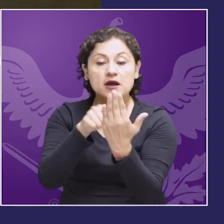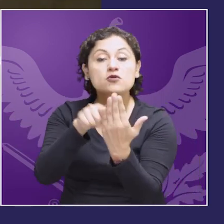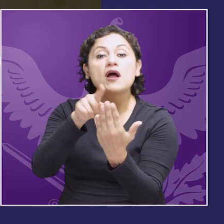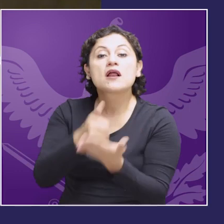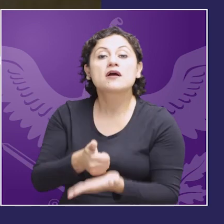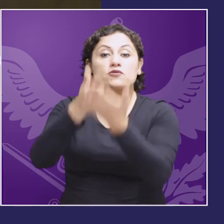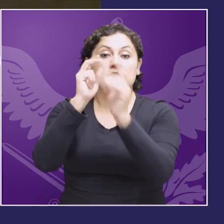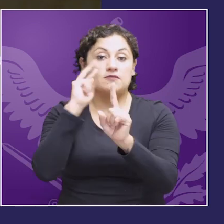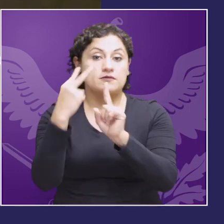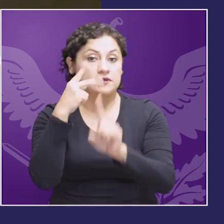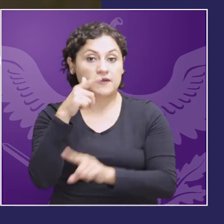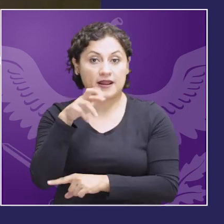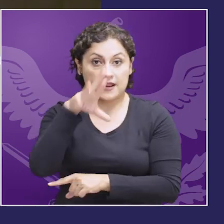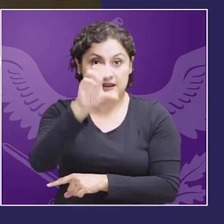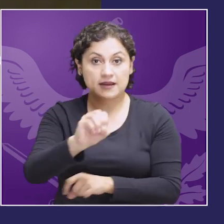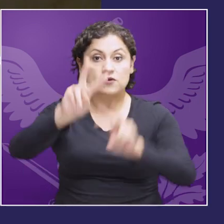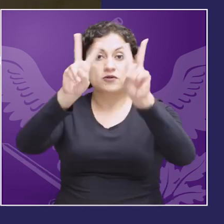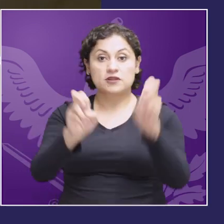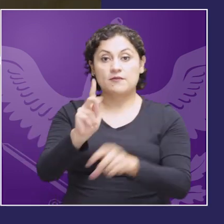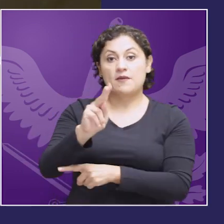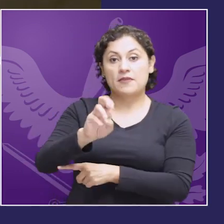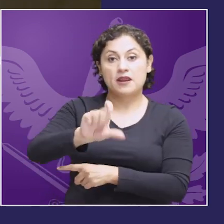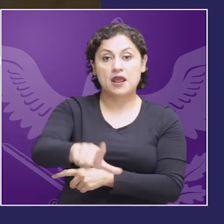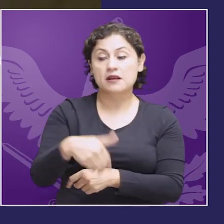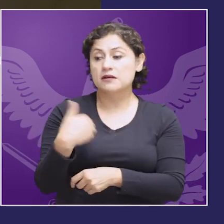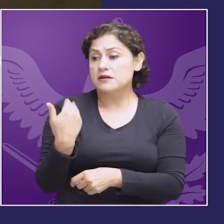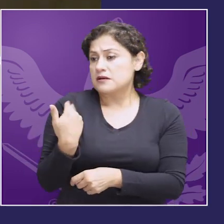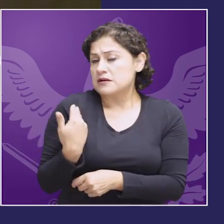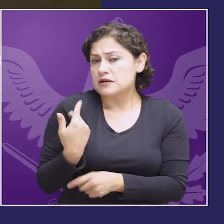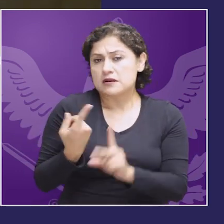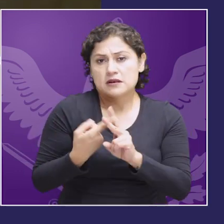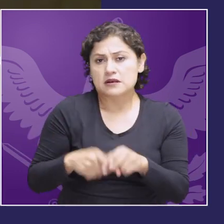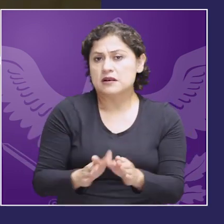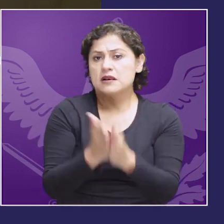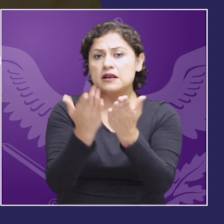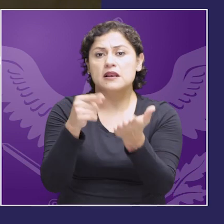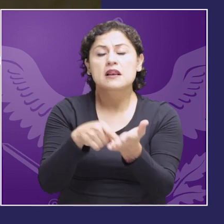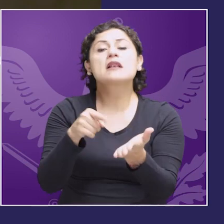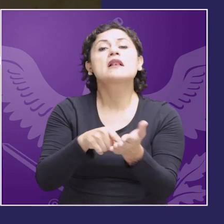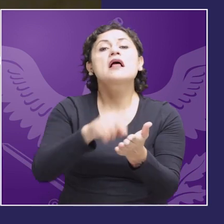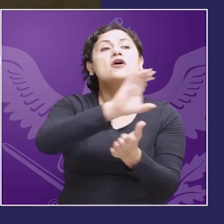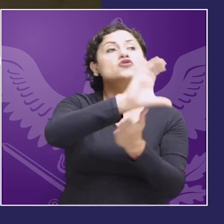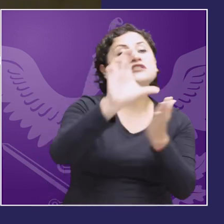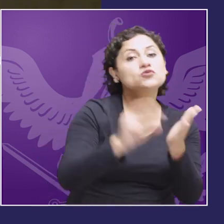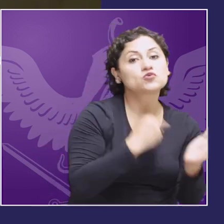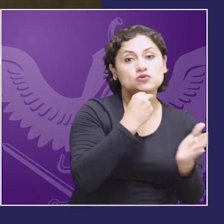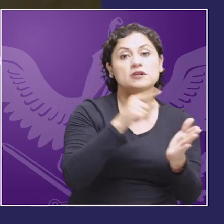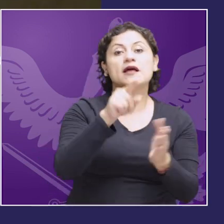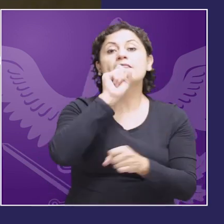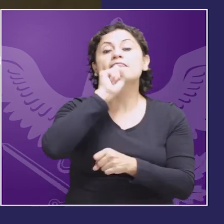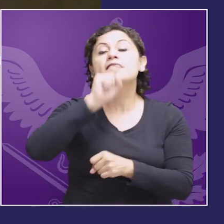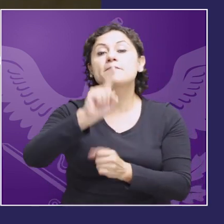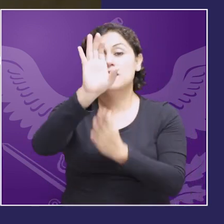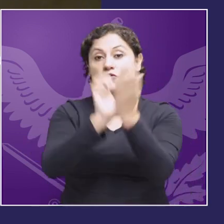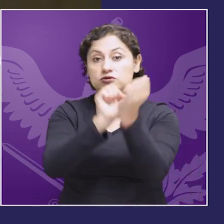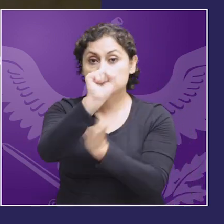emitió un manual para juzgar con perspectiva de género en materia penal, y muy recientemente emitimos también una